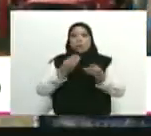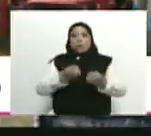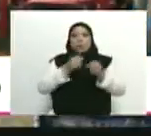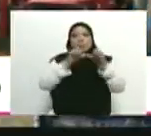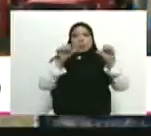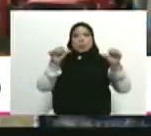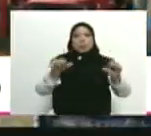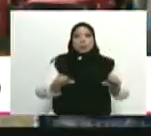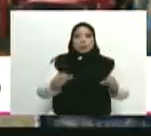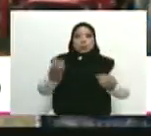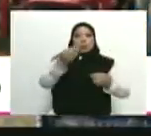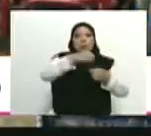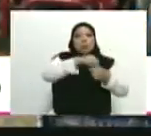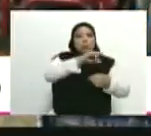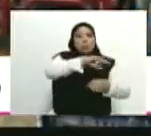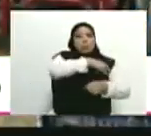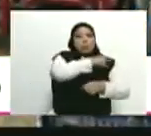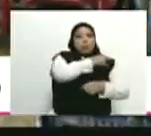Sistema Nacional de Ingreso.